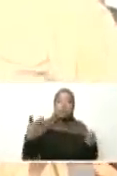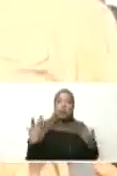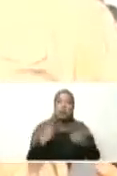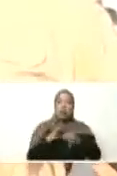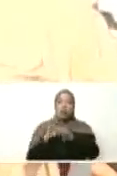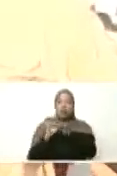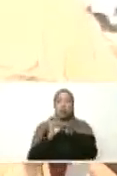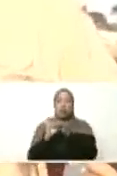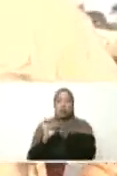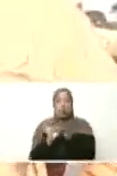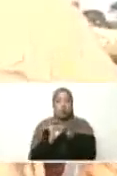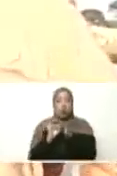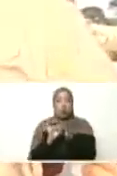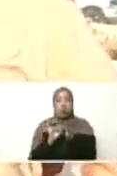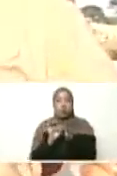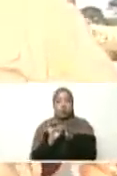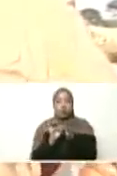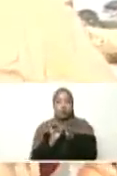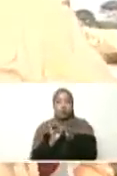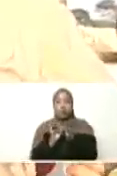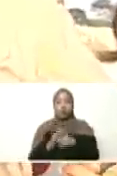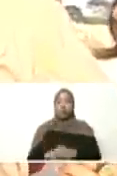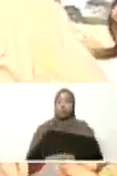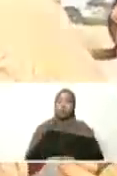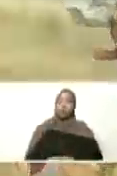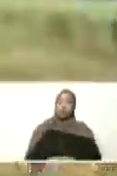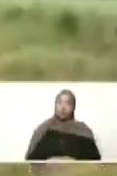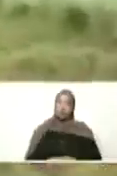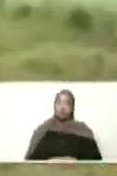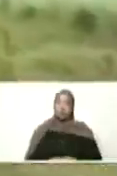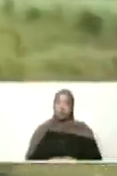otras comunas también. Así es. Aquí en el estado.